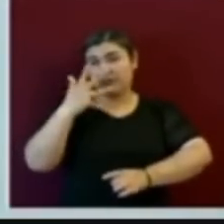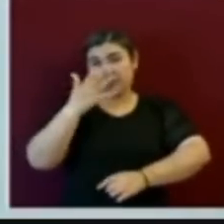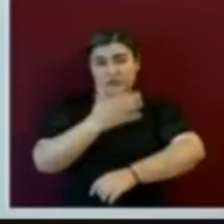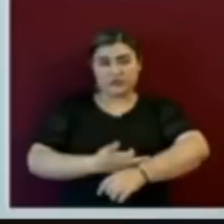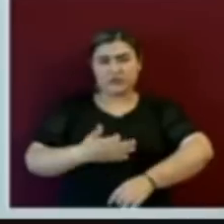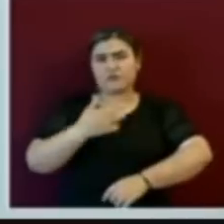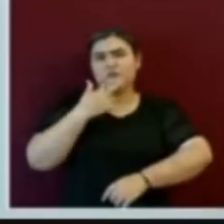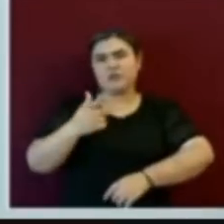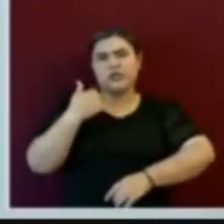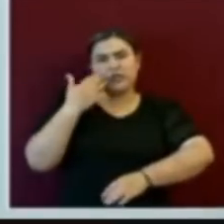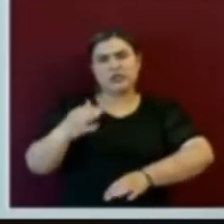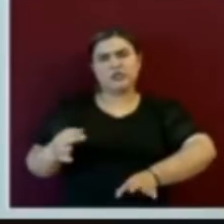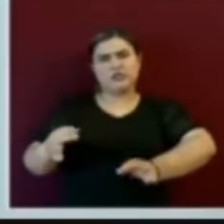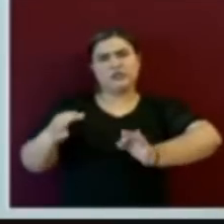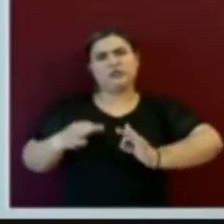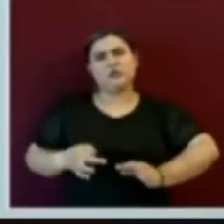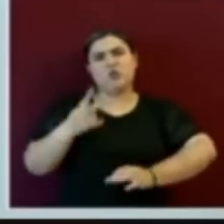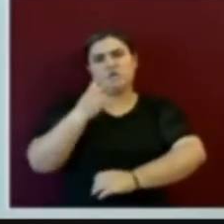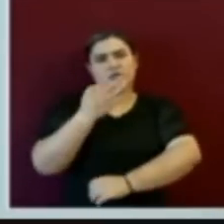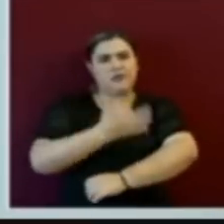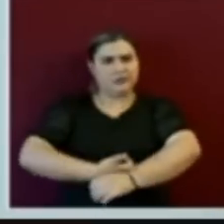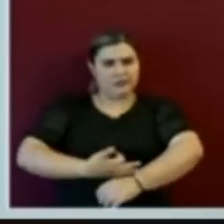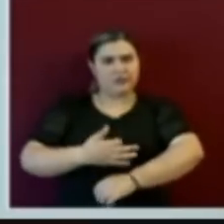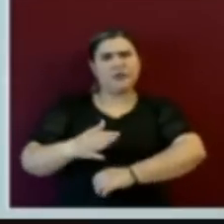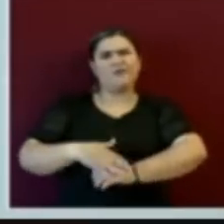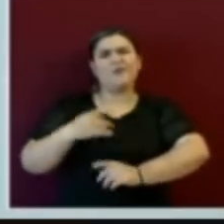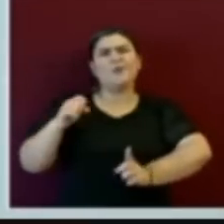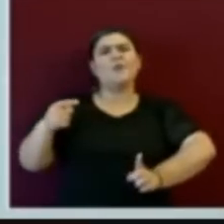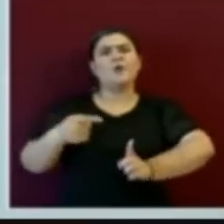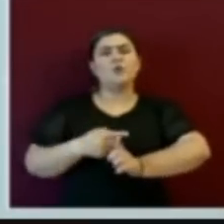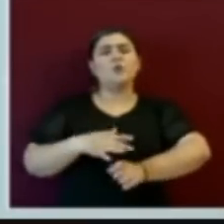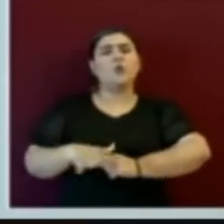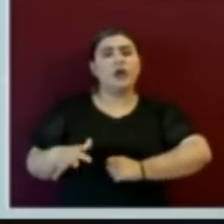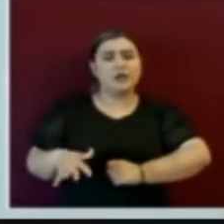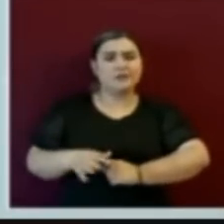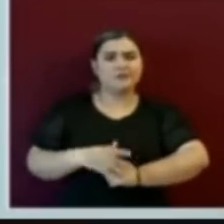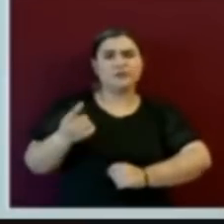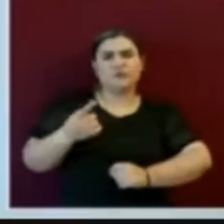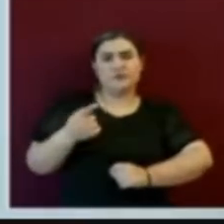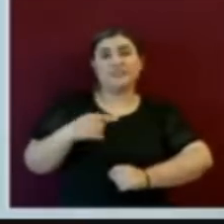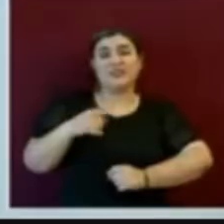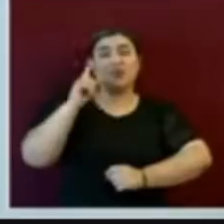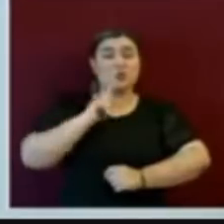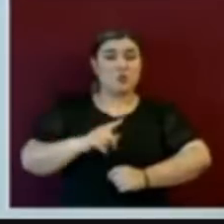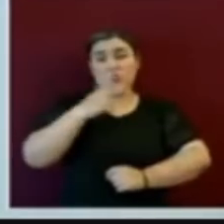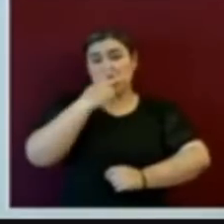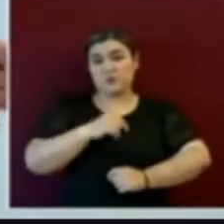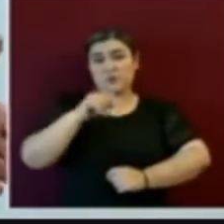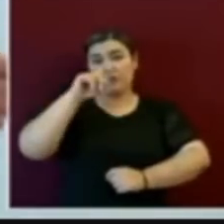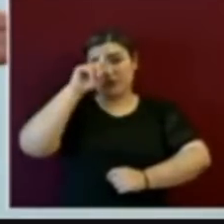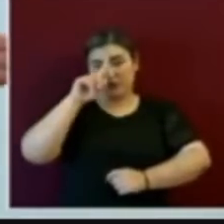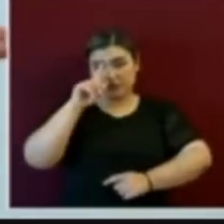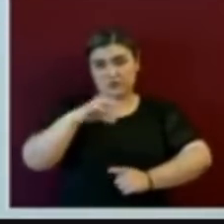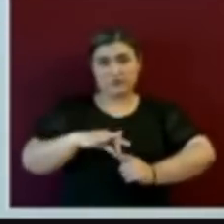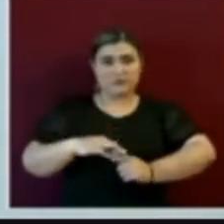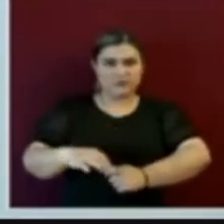hemos ubicado en las 2 de la tarde con el propósito de que los consejeros